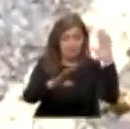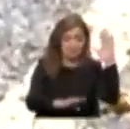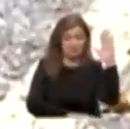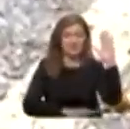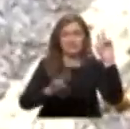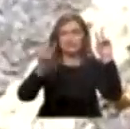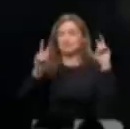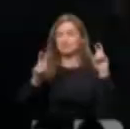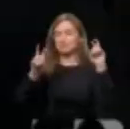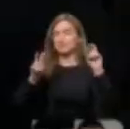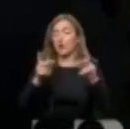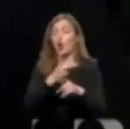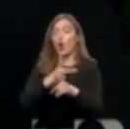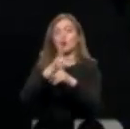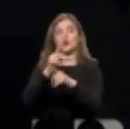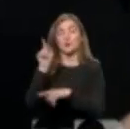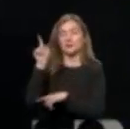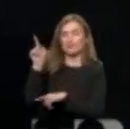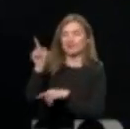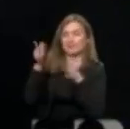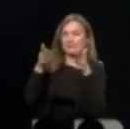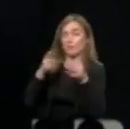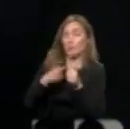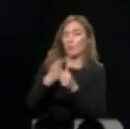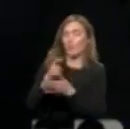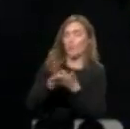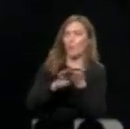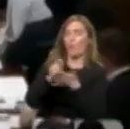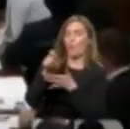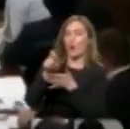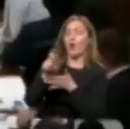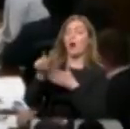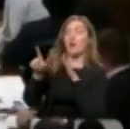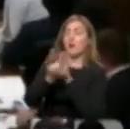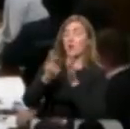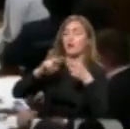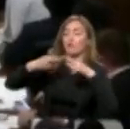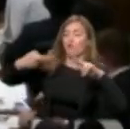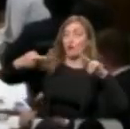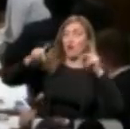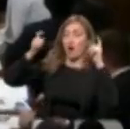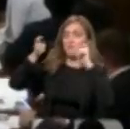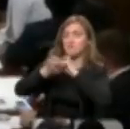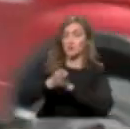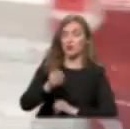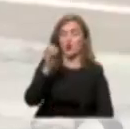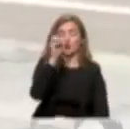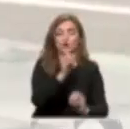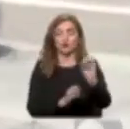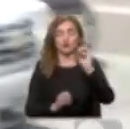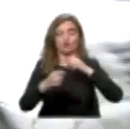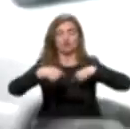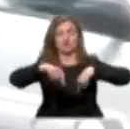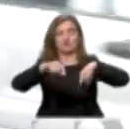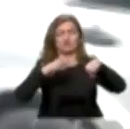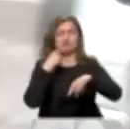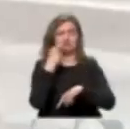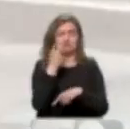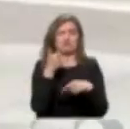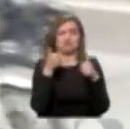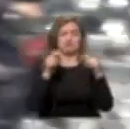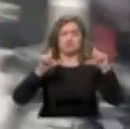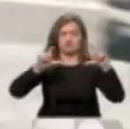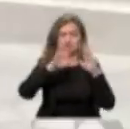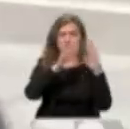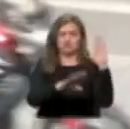tema que deberá ser aprobado por el Consejo Metropolitano para poder reformar la ordenanza actual. Desde el Observatorio de la Movilidad consideran que la medida del pico